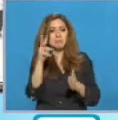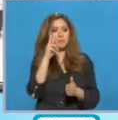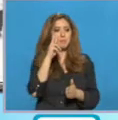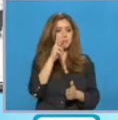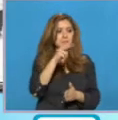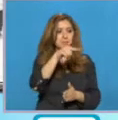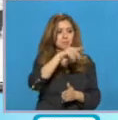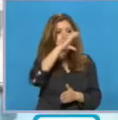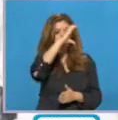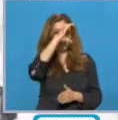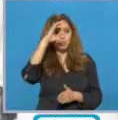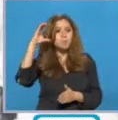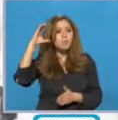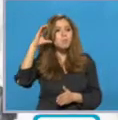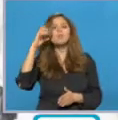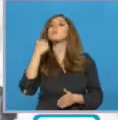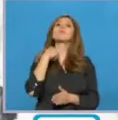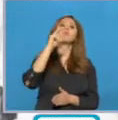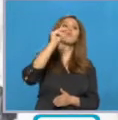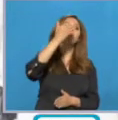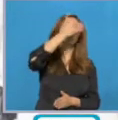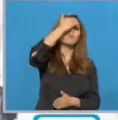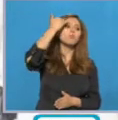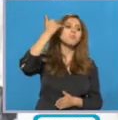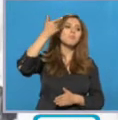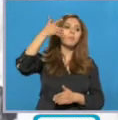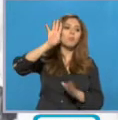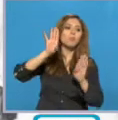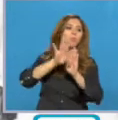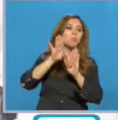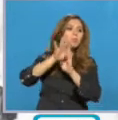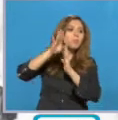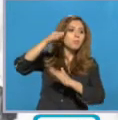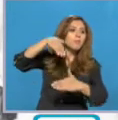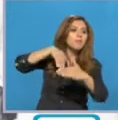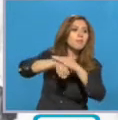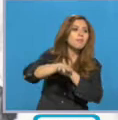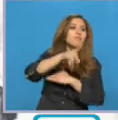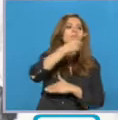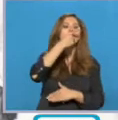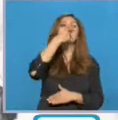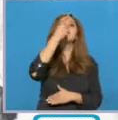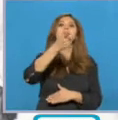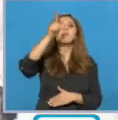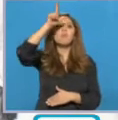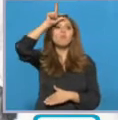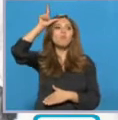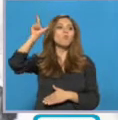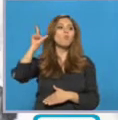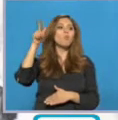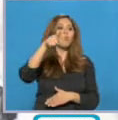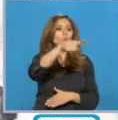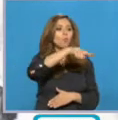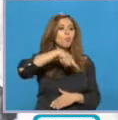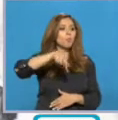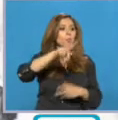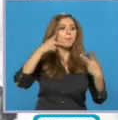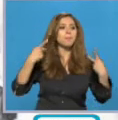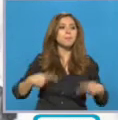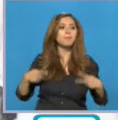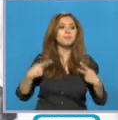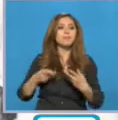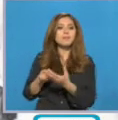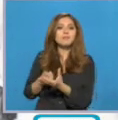está de, la foto. de que mi papá siempre dice, no sabes si salen o entran, ¿no? Manicomio general, y ahí Manicomio saliendo, general, ¿no? sí, y ahí saliendo todos, ¿no? Oye, qué miedo.